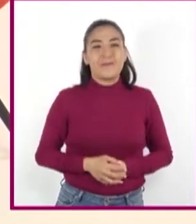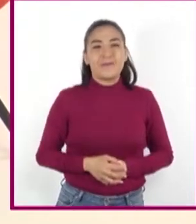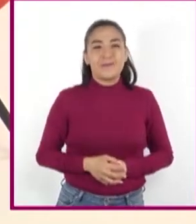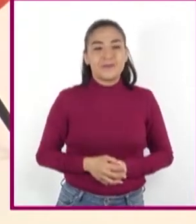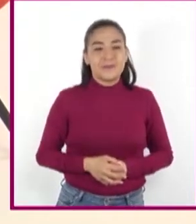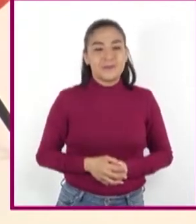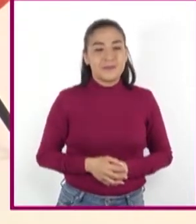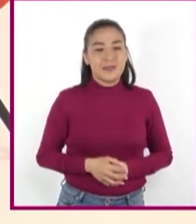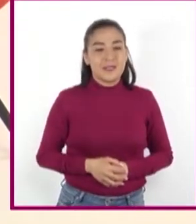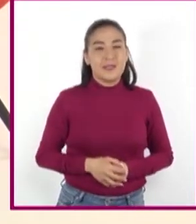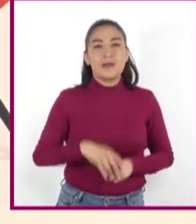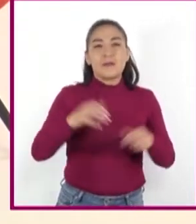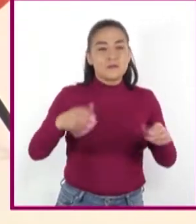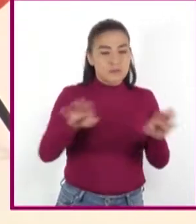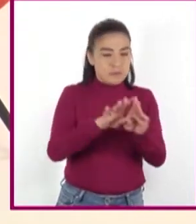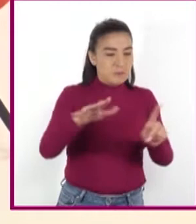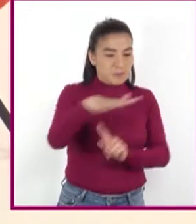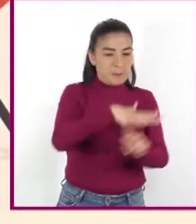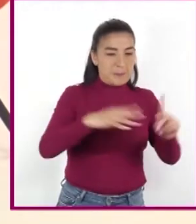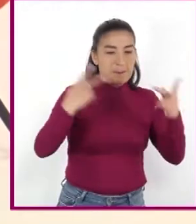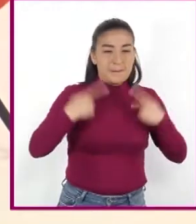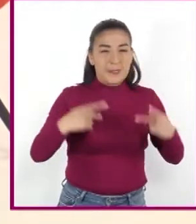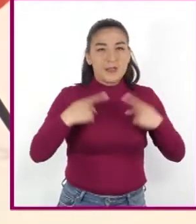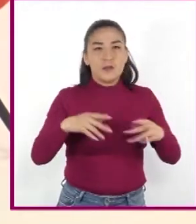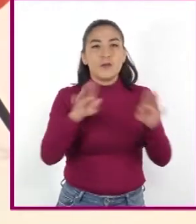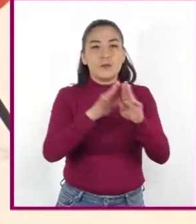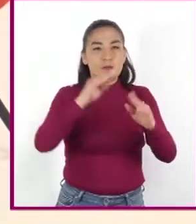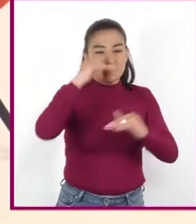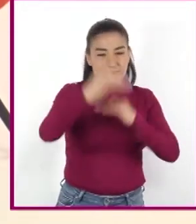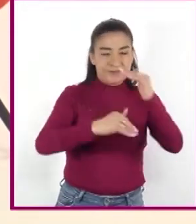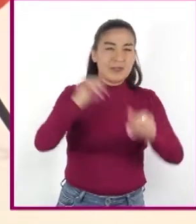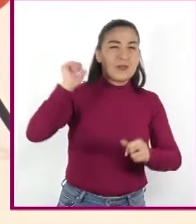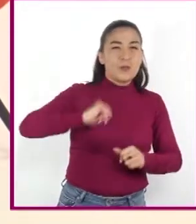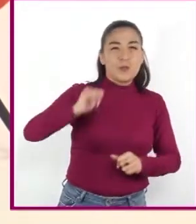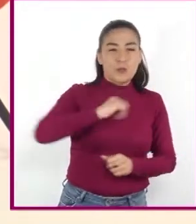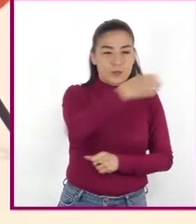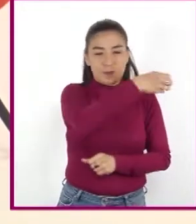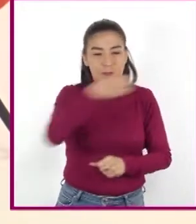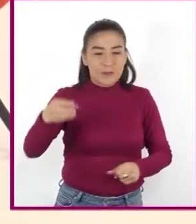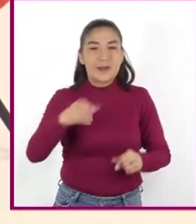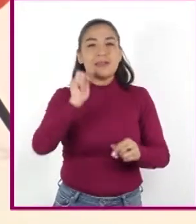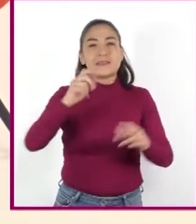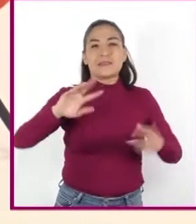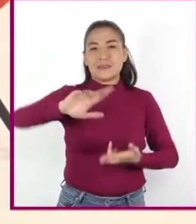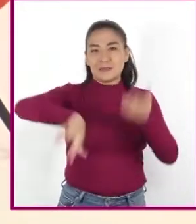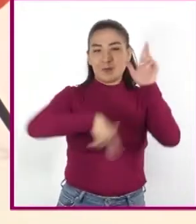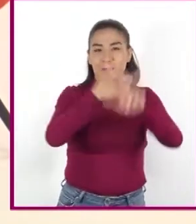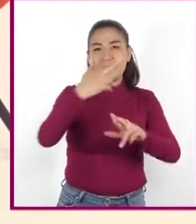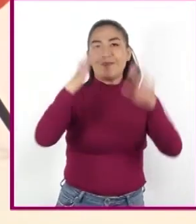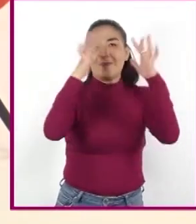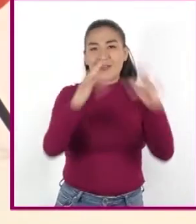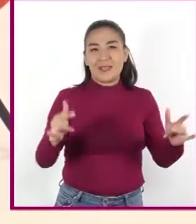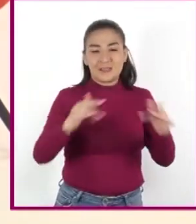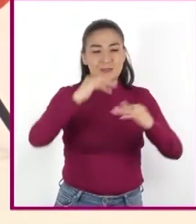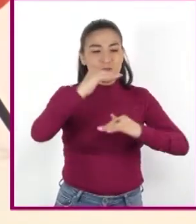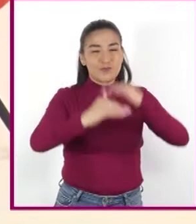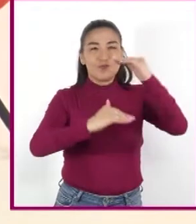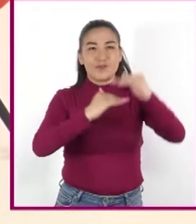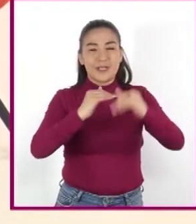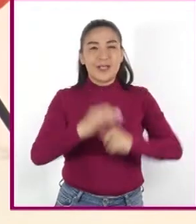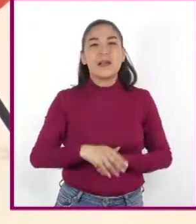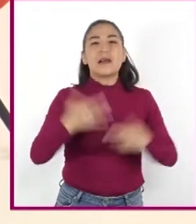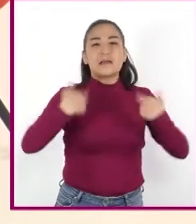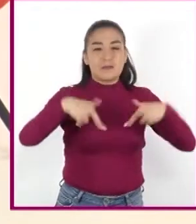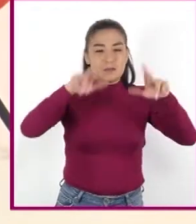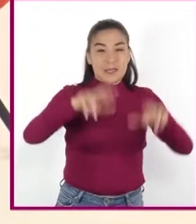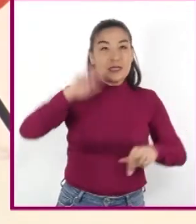Sociedad estamental del antiguo régimen. Se relaciona con los cambios generados durante la Revolución Francesa. Representa al